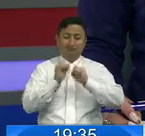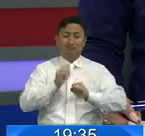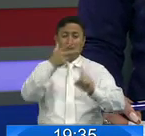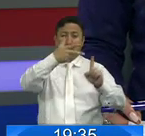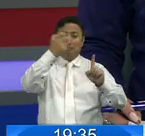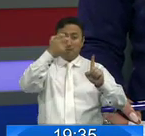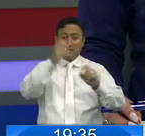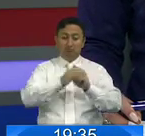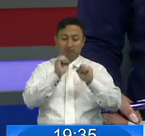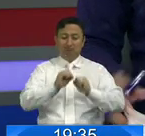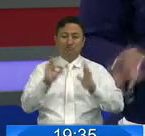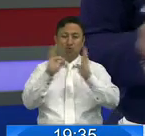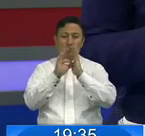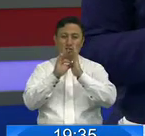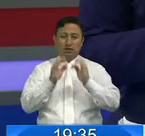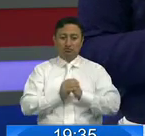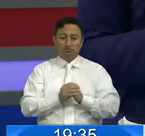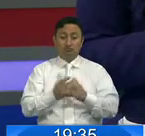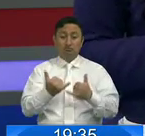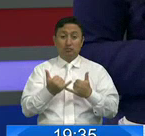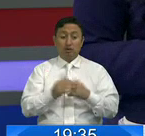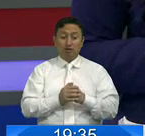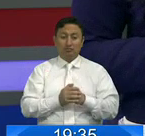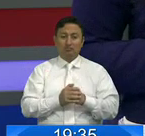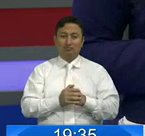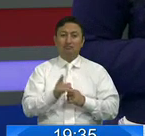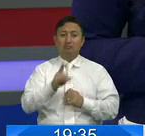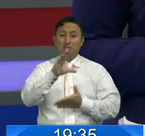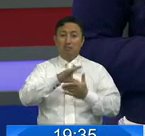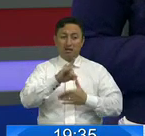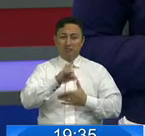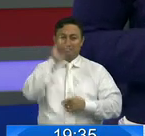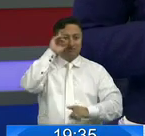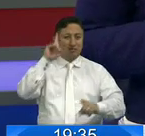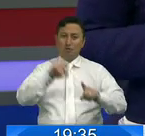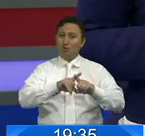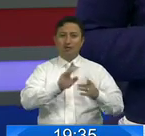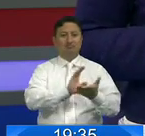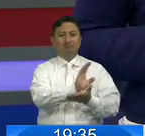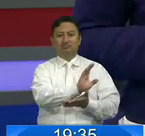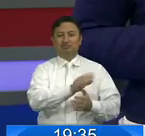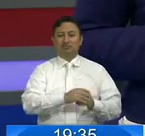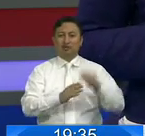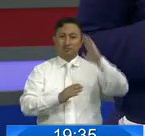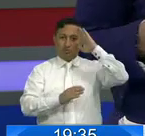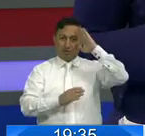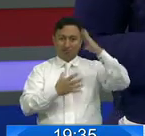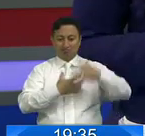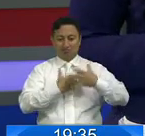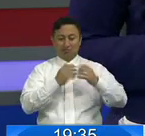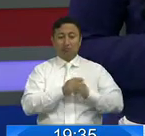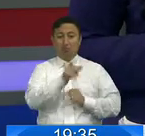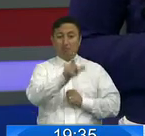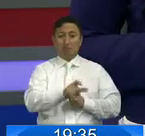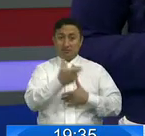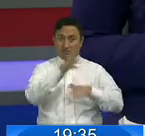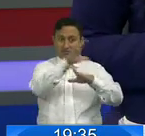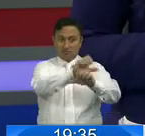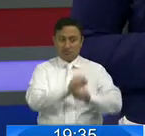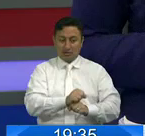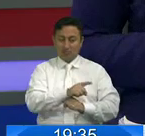que circula en las redes sociales ha generado el rechazo de la ciudadanía y de la institución. Los agresores fueron detenidos